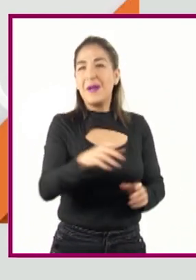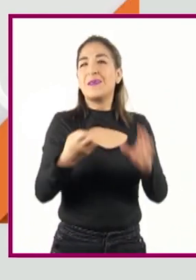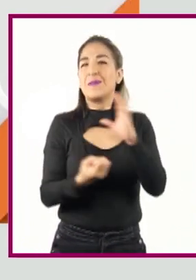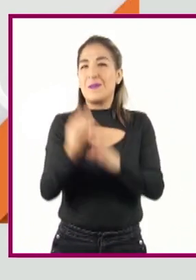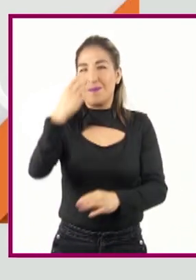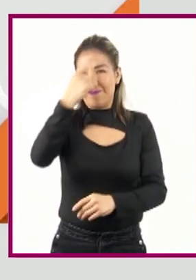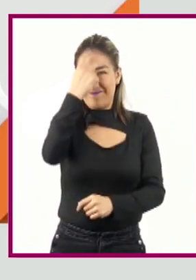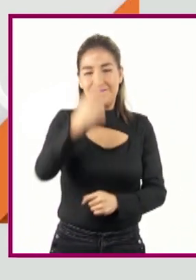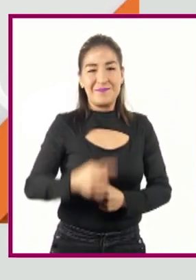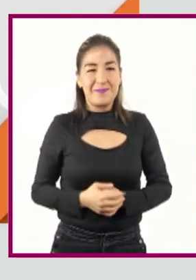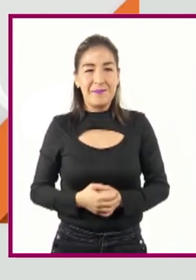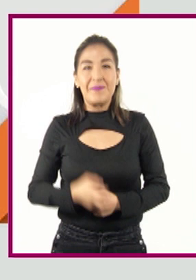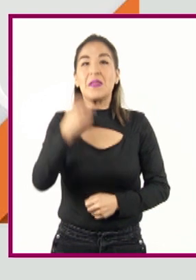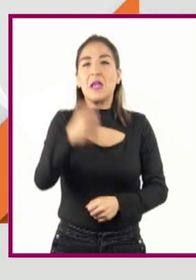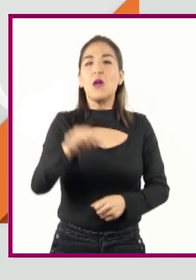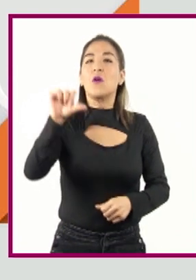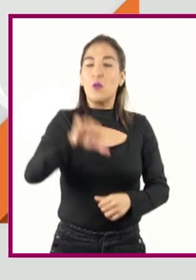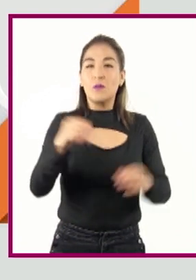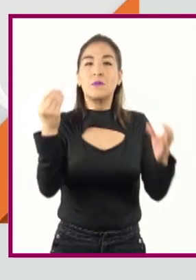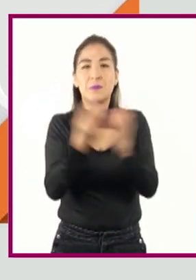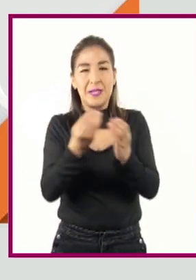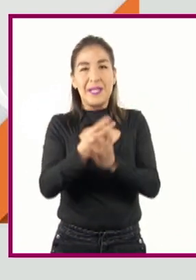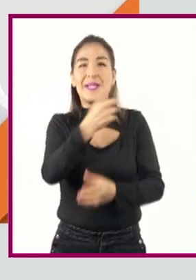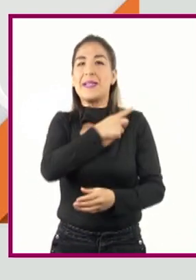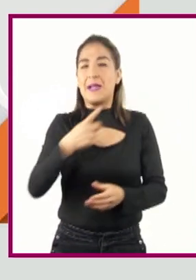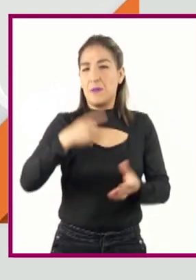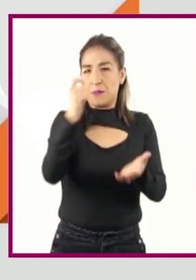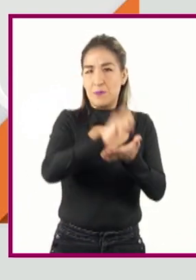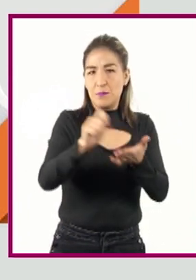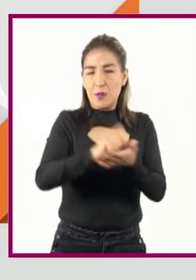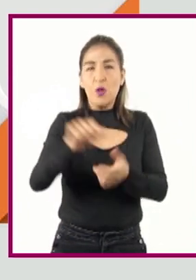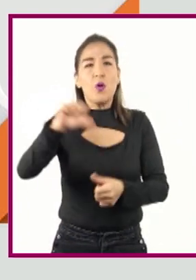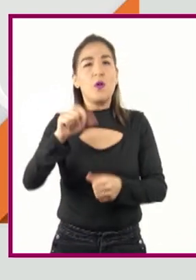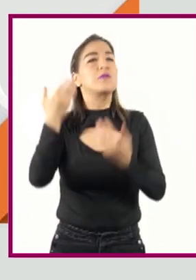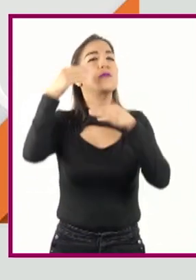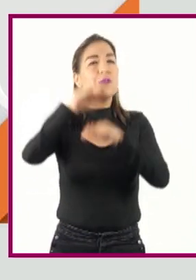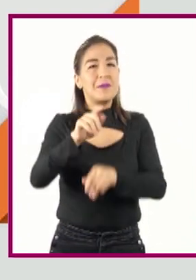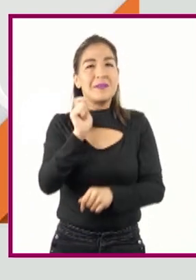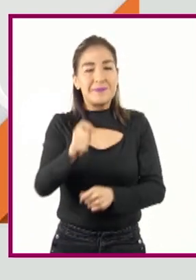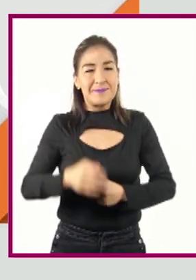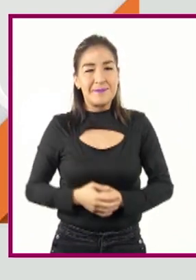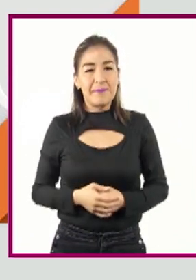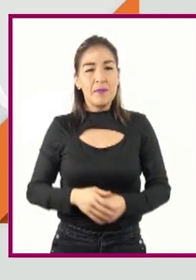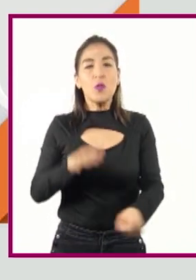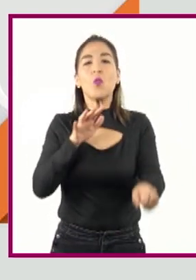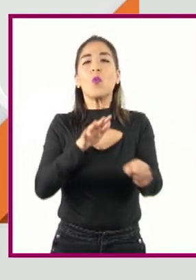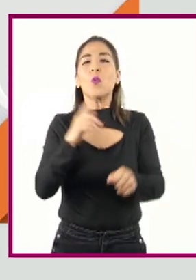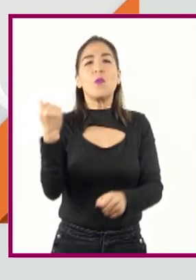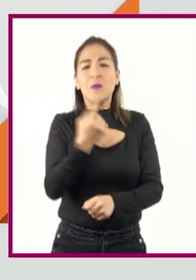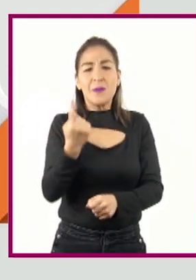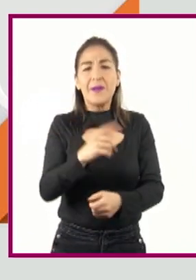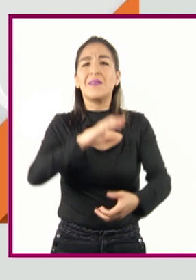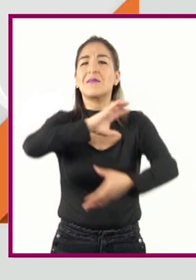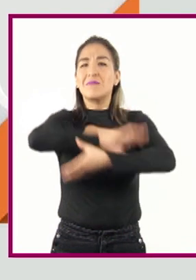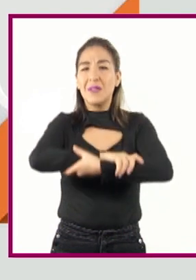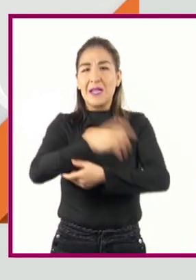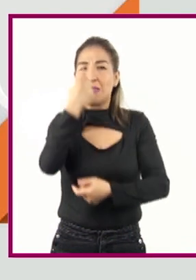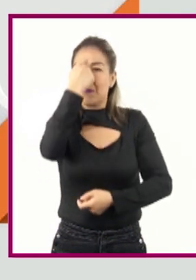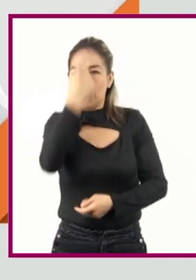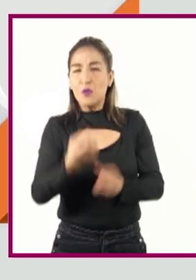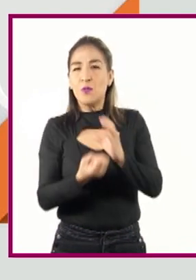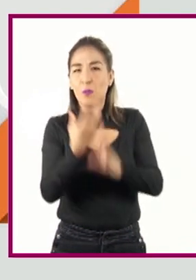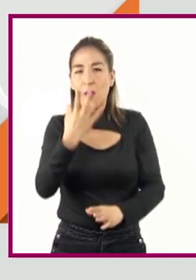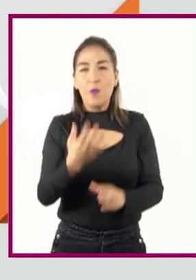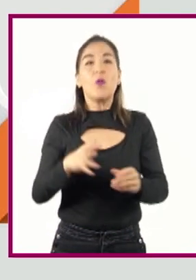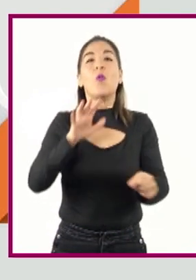lo tanto, durante la sesión deberán tomar notas sobre qué alianzas se crearon y qué países participaron